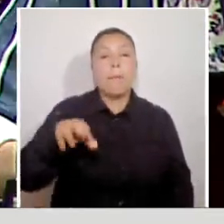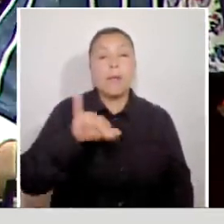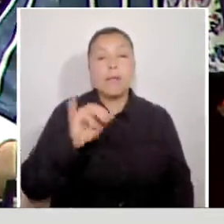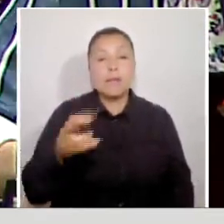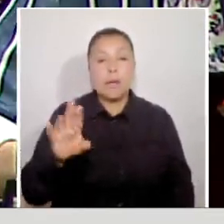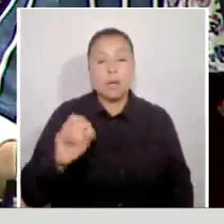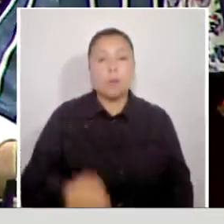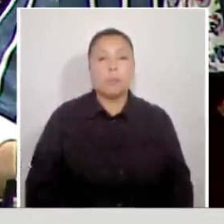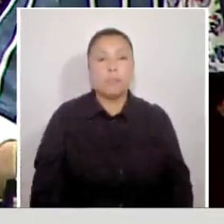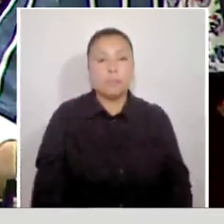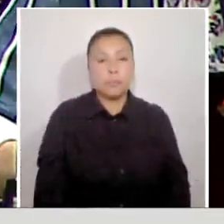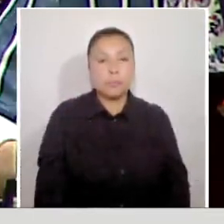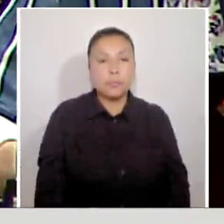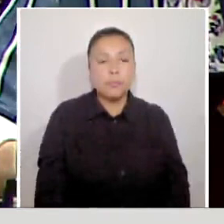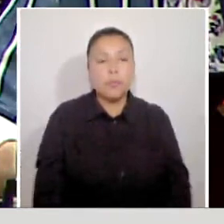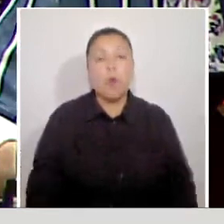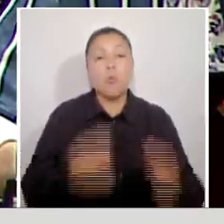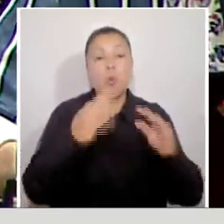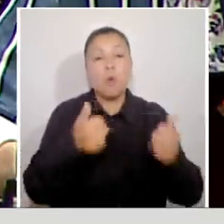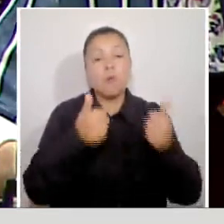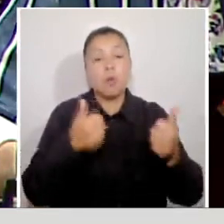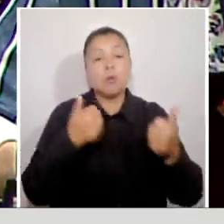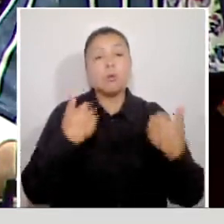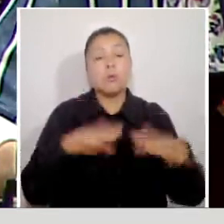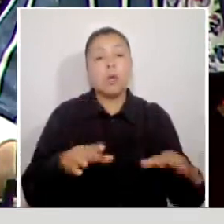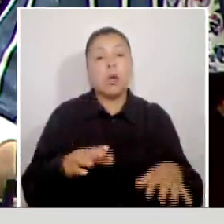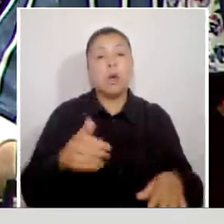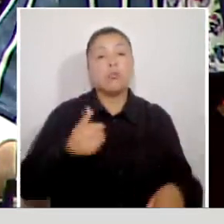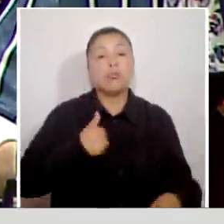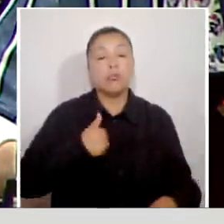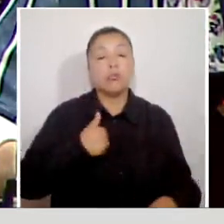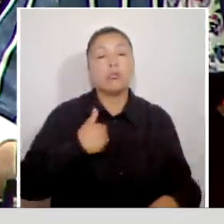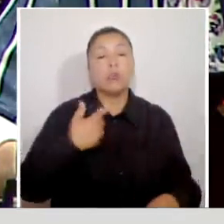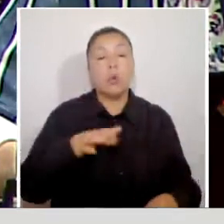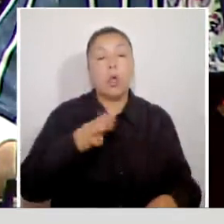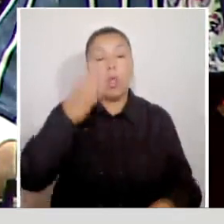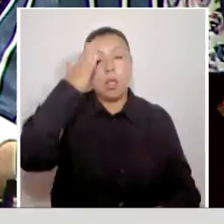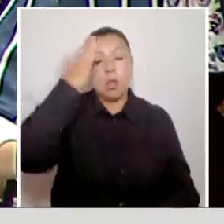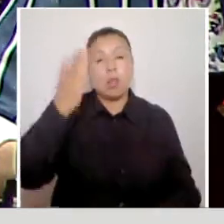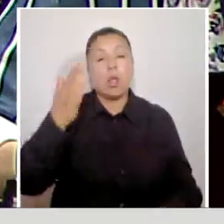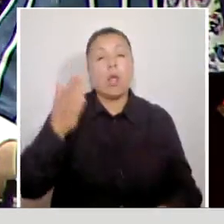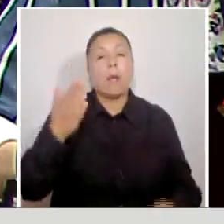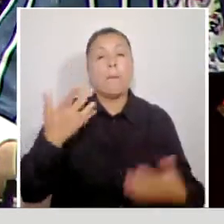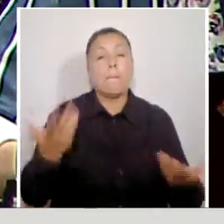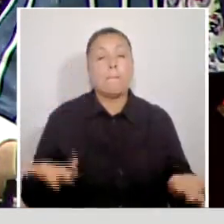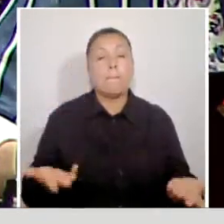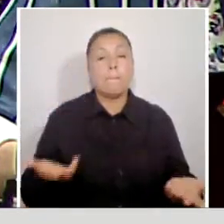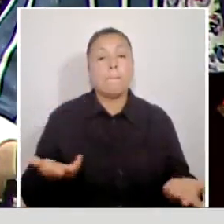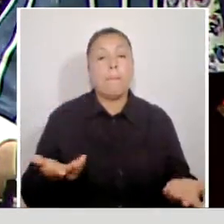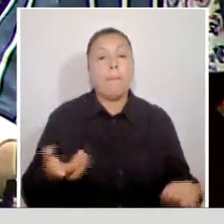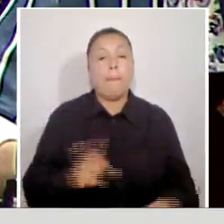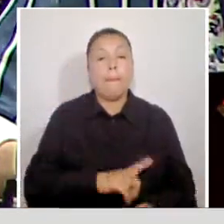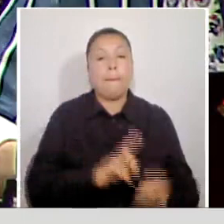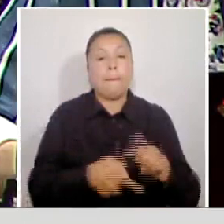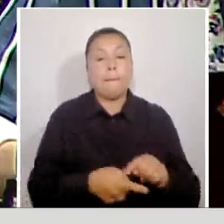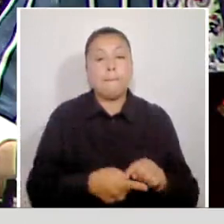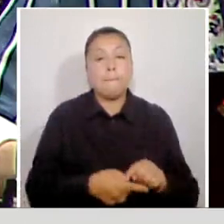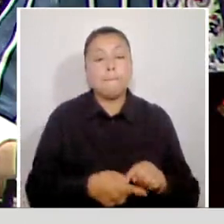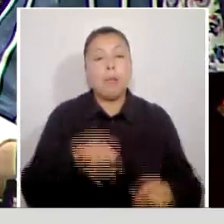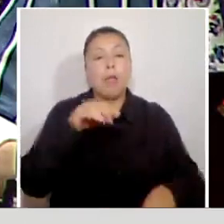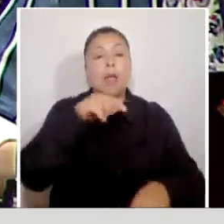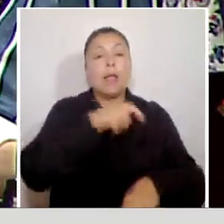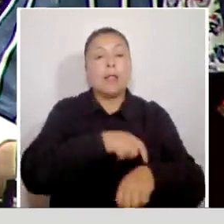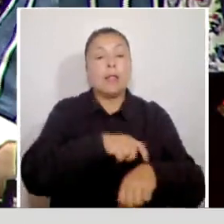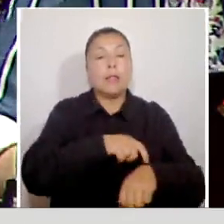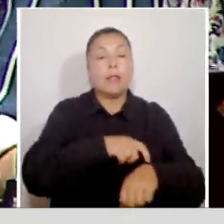Pizarro muy bien cumplido el orden del día corresponde entrar en tiempo de acuerdos